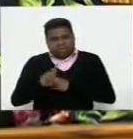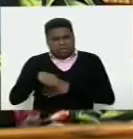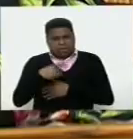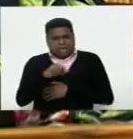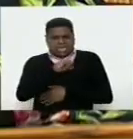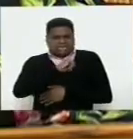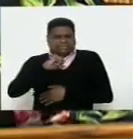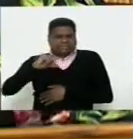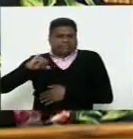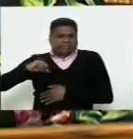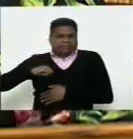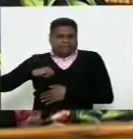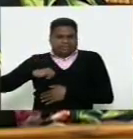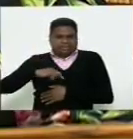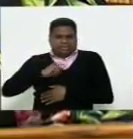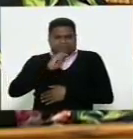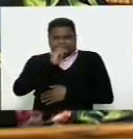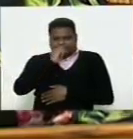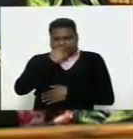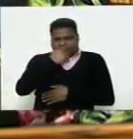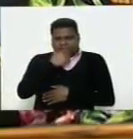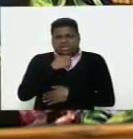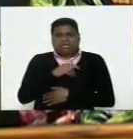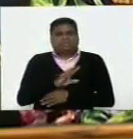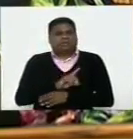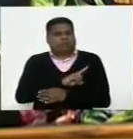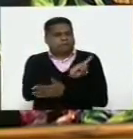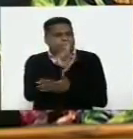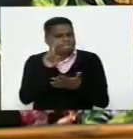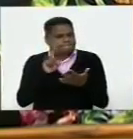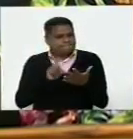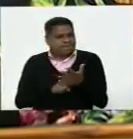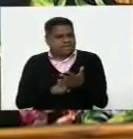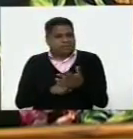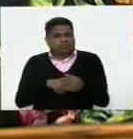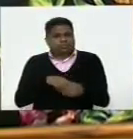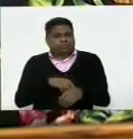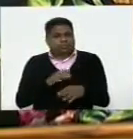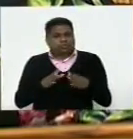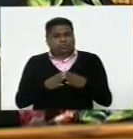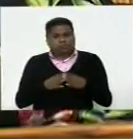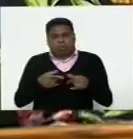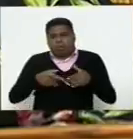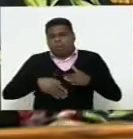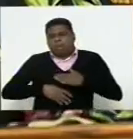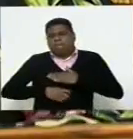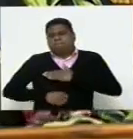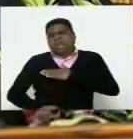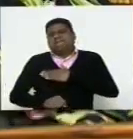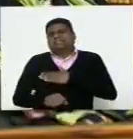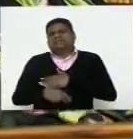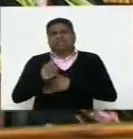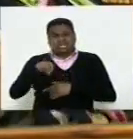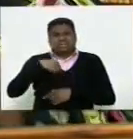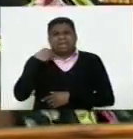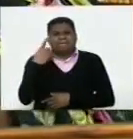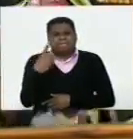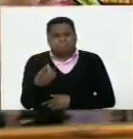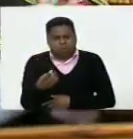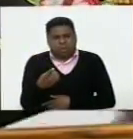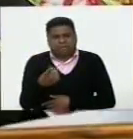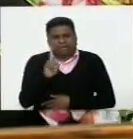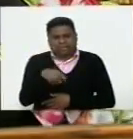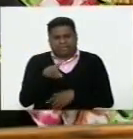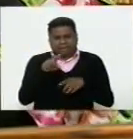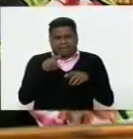intimidad, privacidad y confidencialidad durante el trabajo de parto, el parto y el posparto.